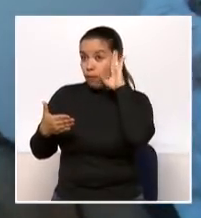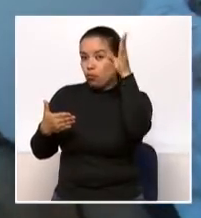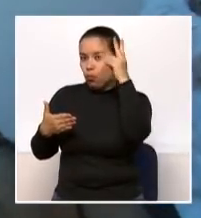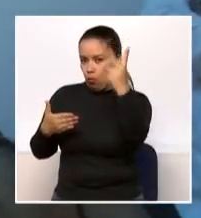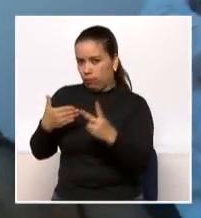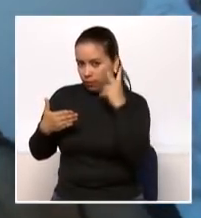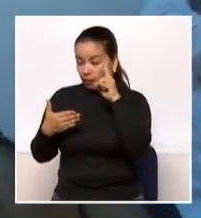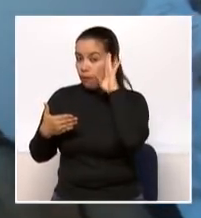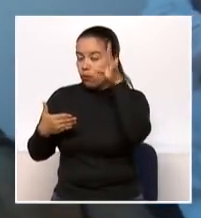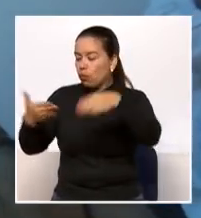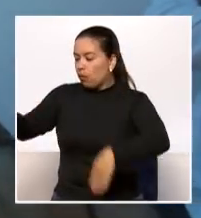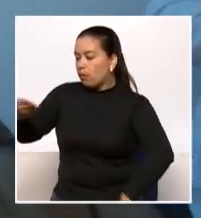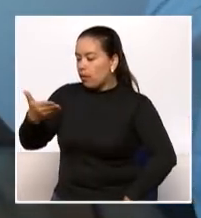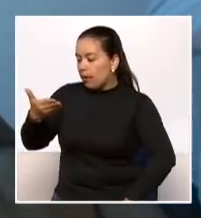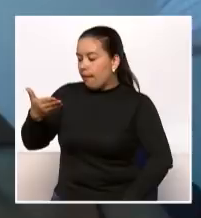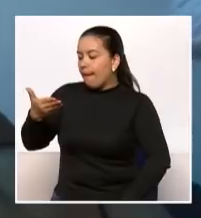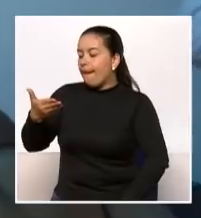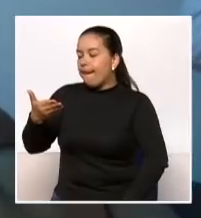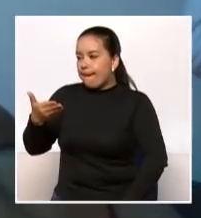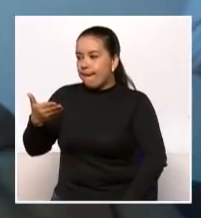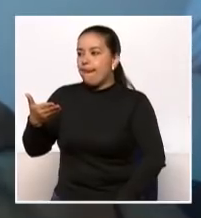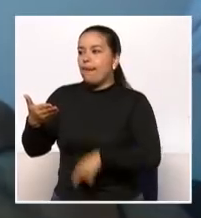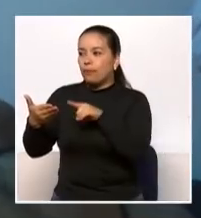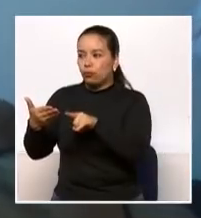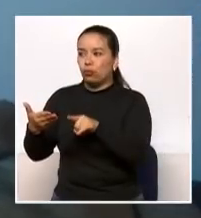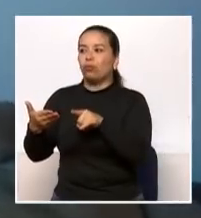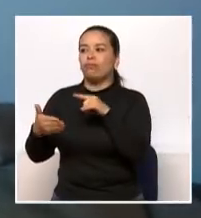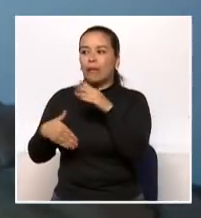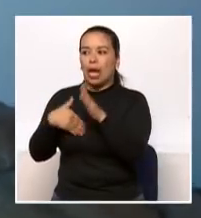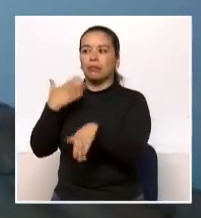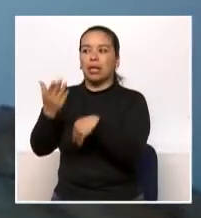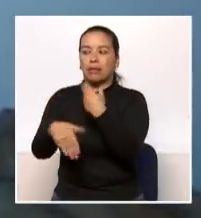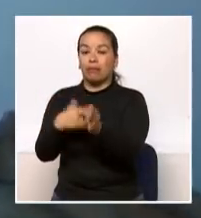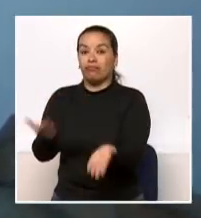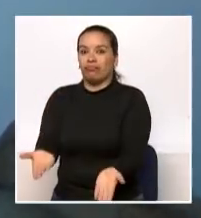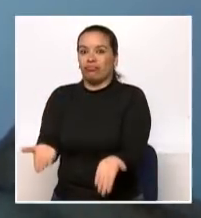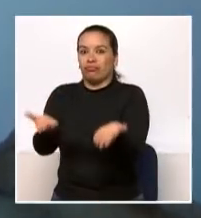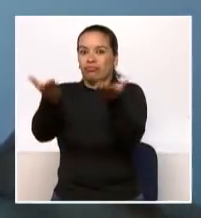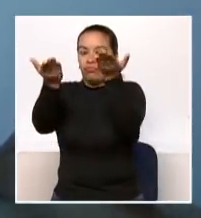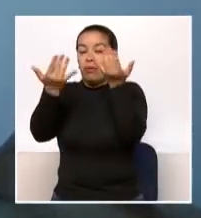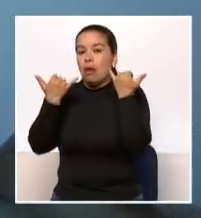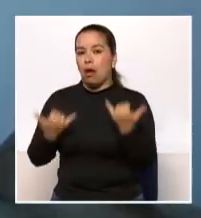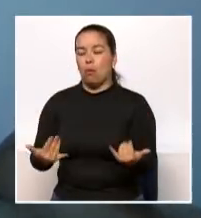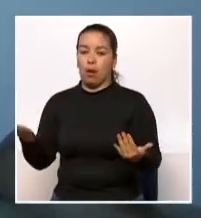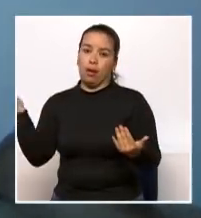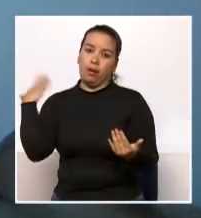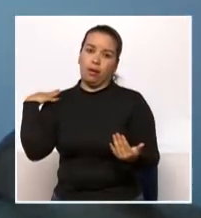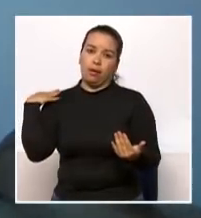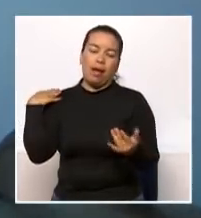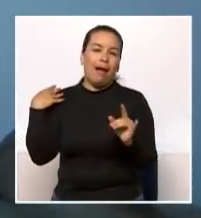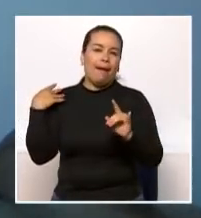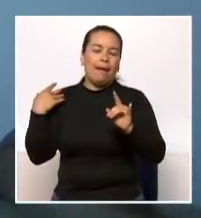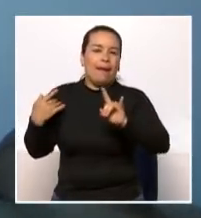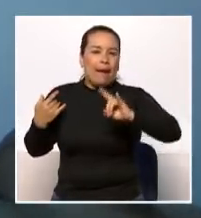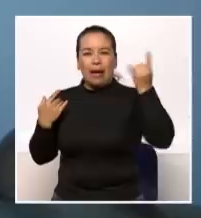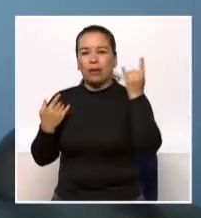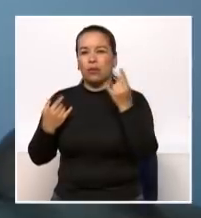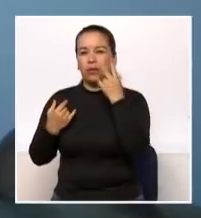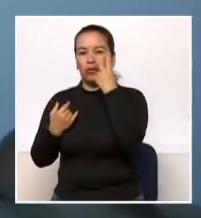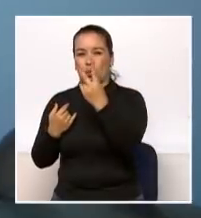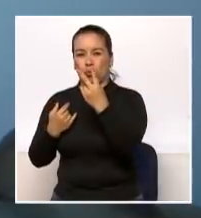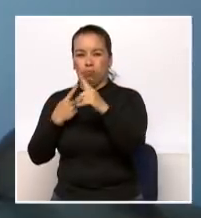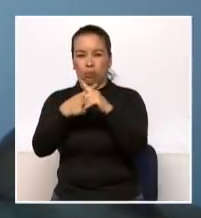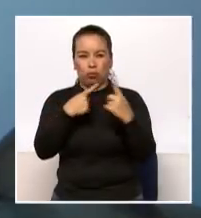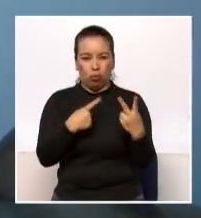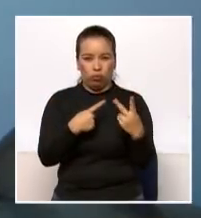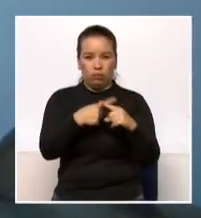después, pueda hablar de criterios de progresión. Si usted encuentra un nódulo actualmente que mide 2 por 2 por 2 y en